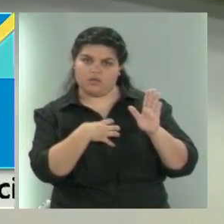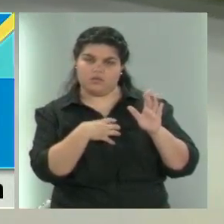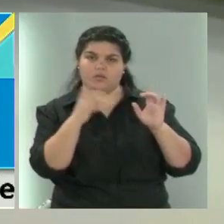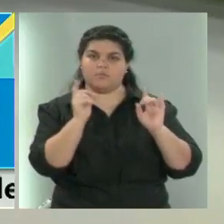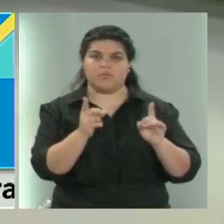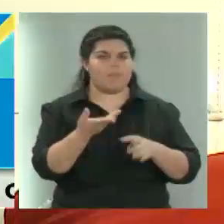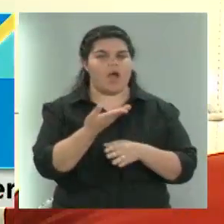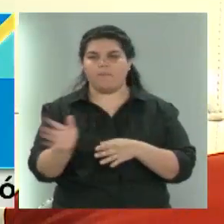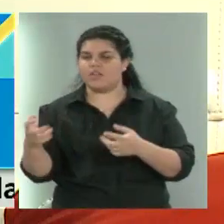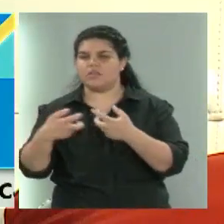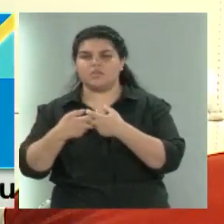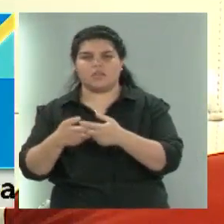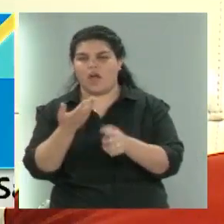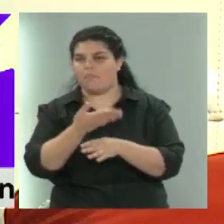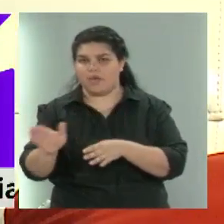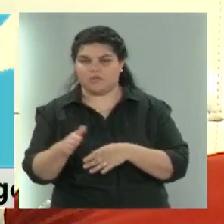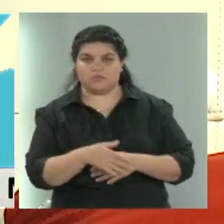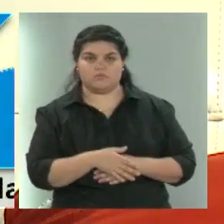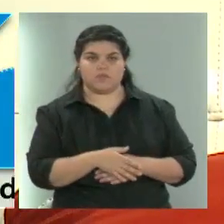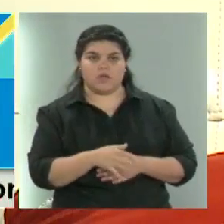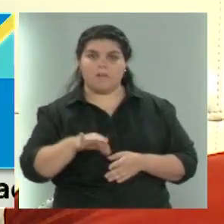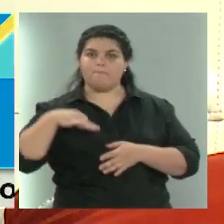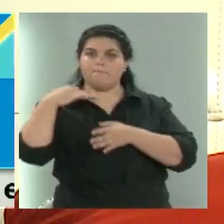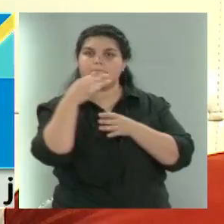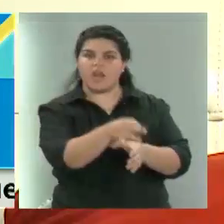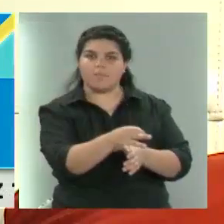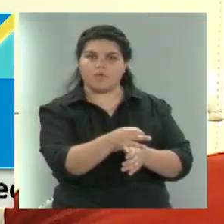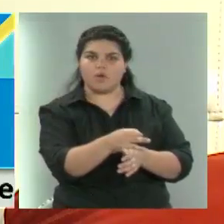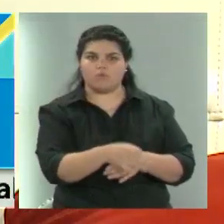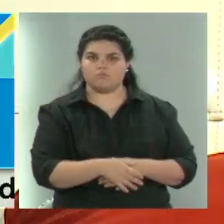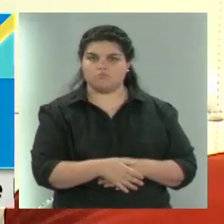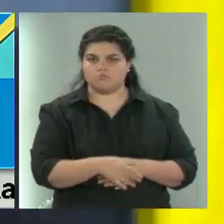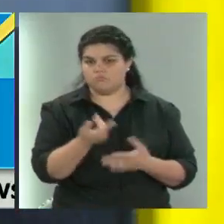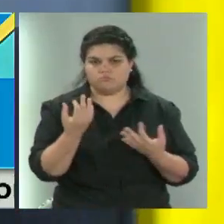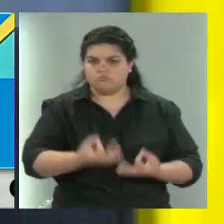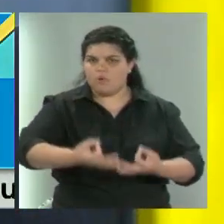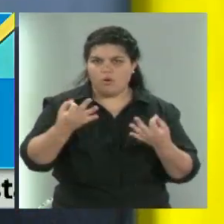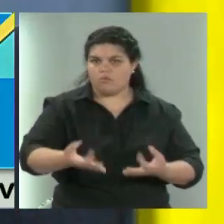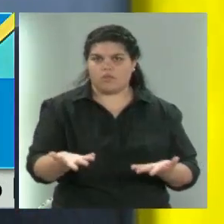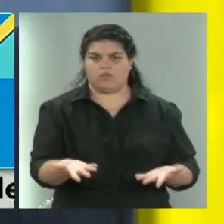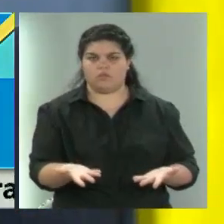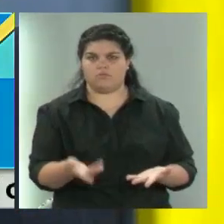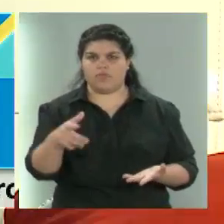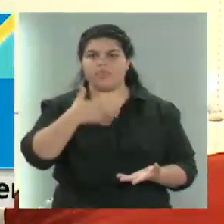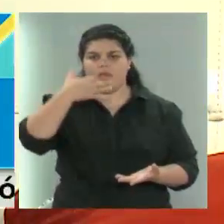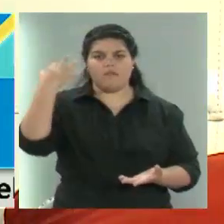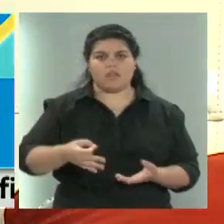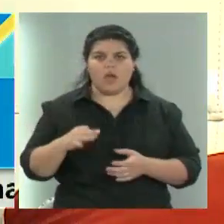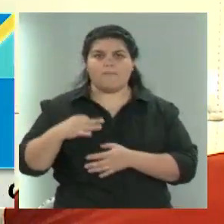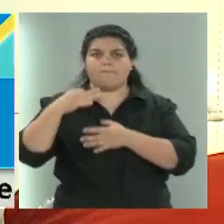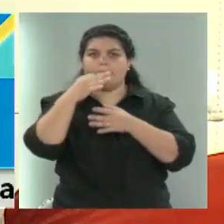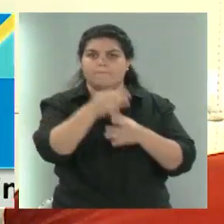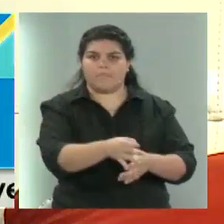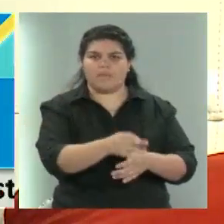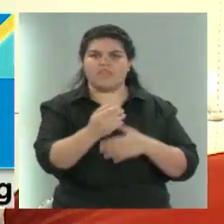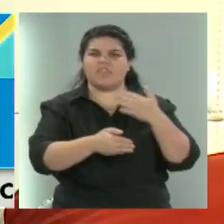mirada sindical, esto de premiar a aquel, me parecía muy bueno. A mí me parecía muy bueno, aquel que por mérito, ¿no?, el que merece, pero después se fue tornando,